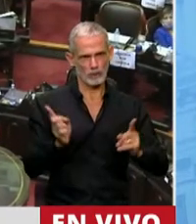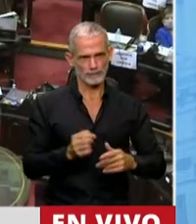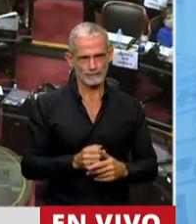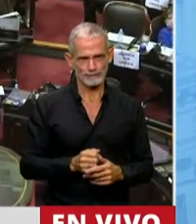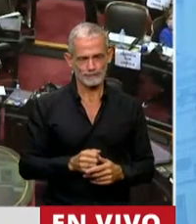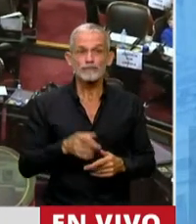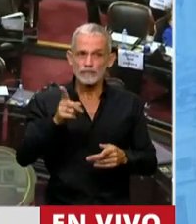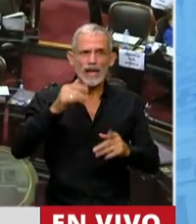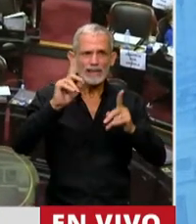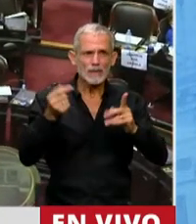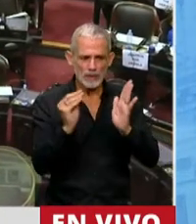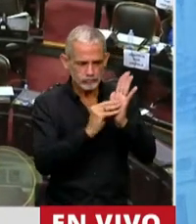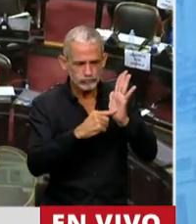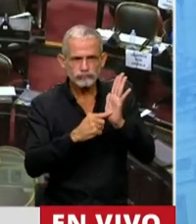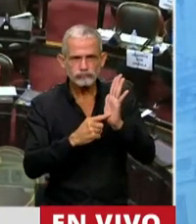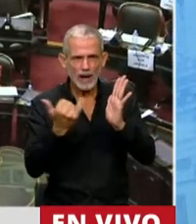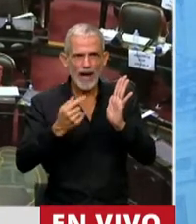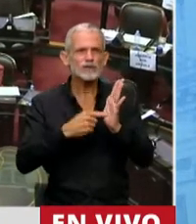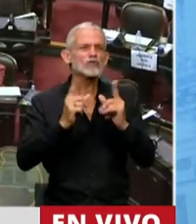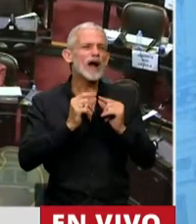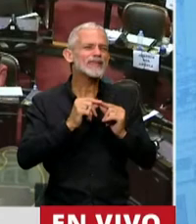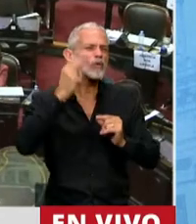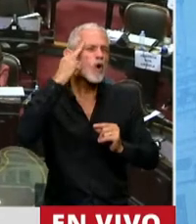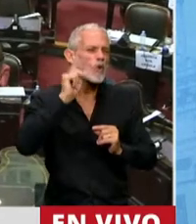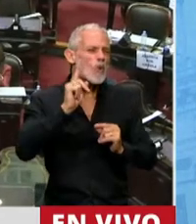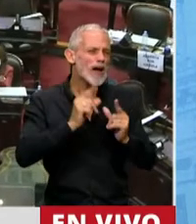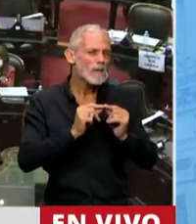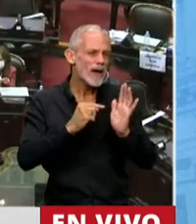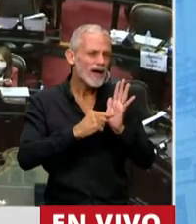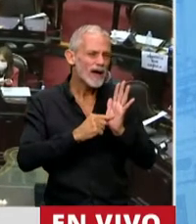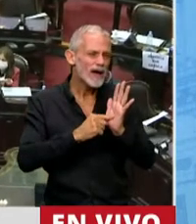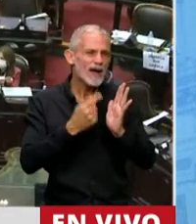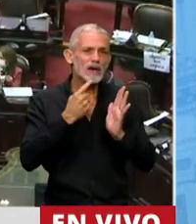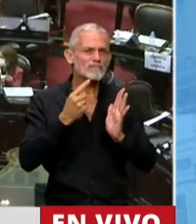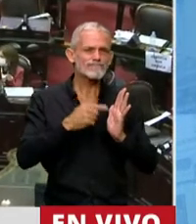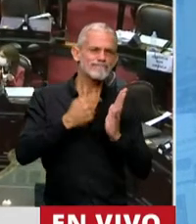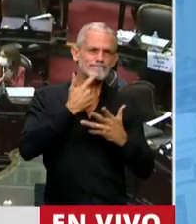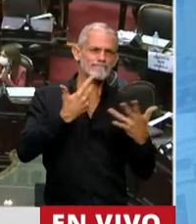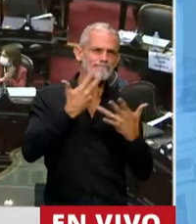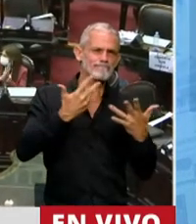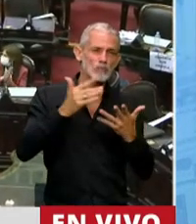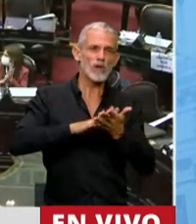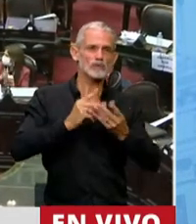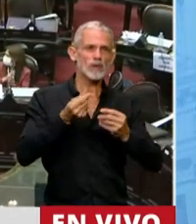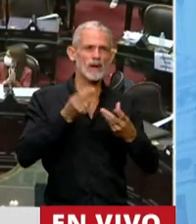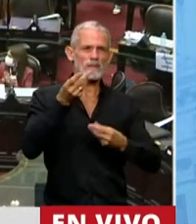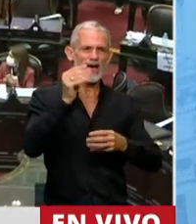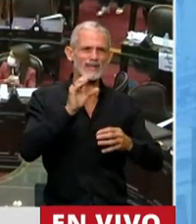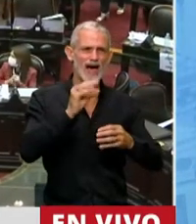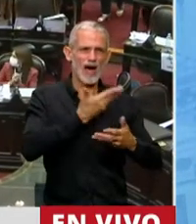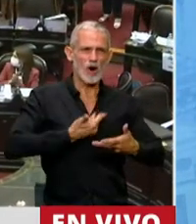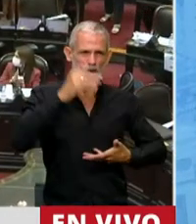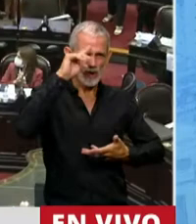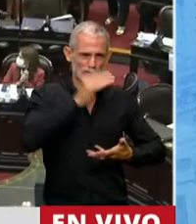también una manifestación sobre el artículo 9 que genera algunas dudas sobre la coparticipación o